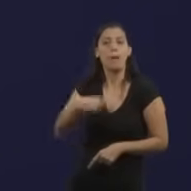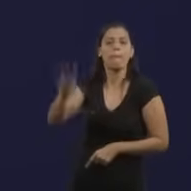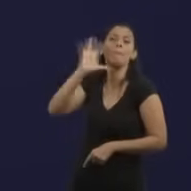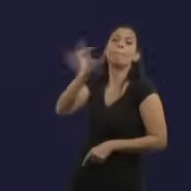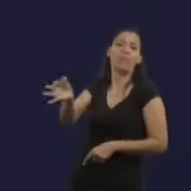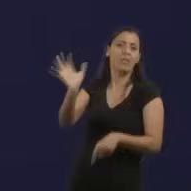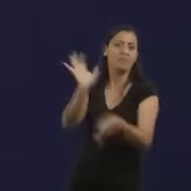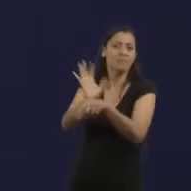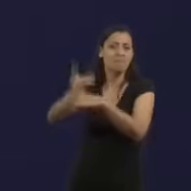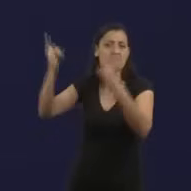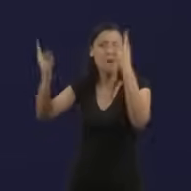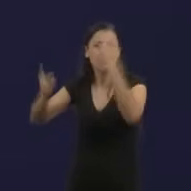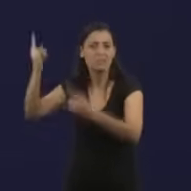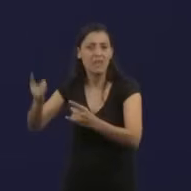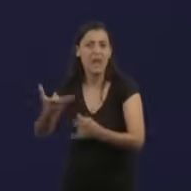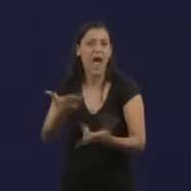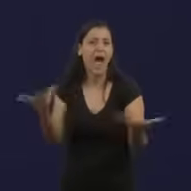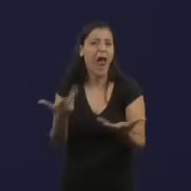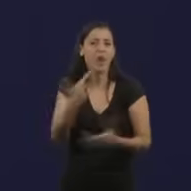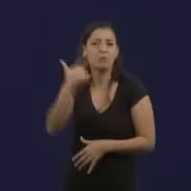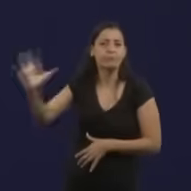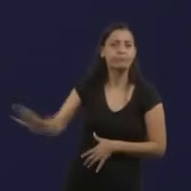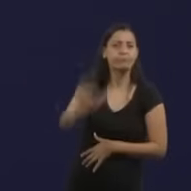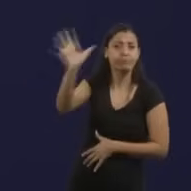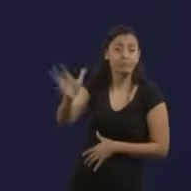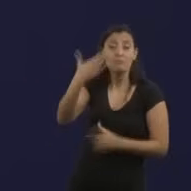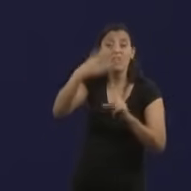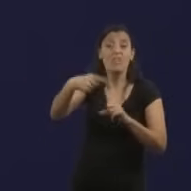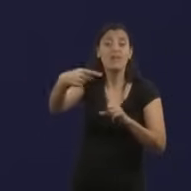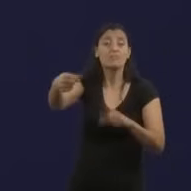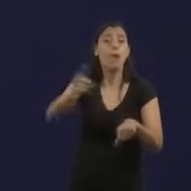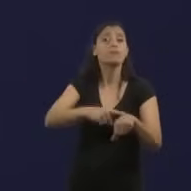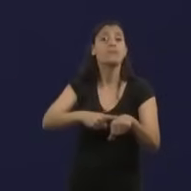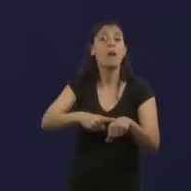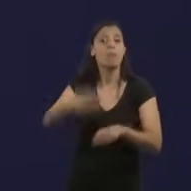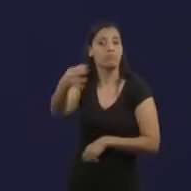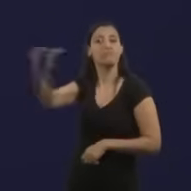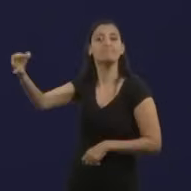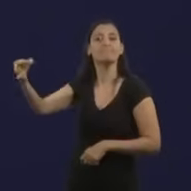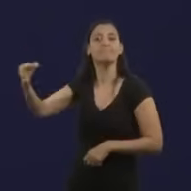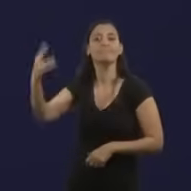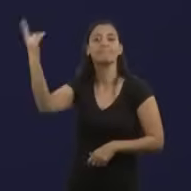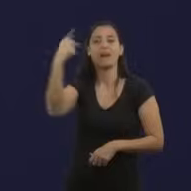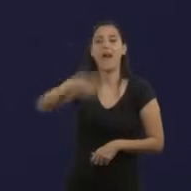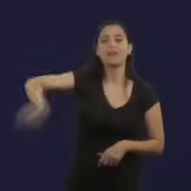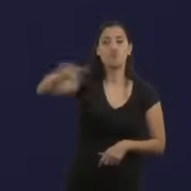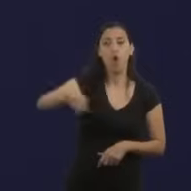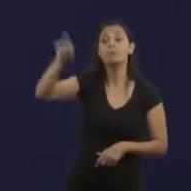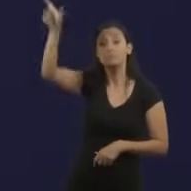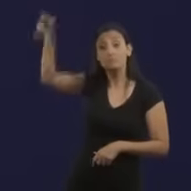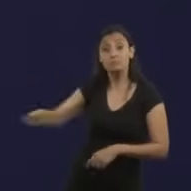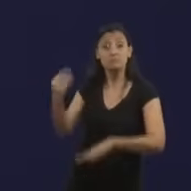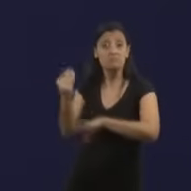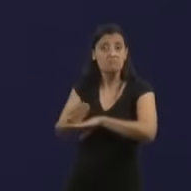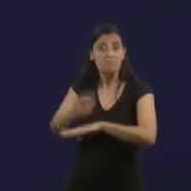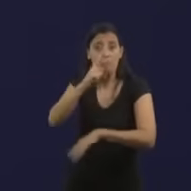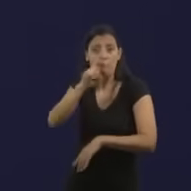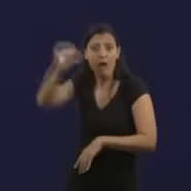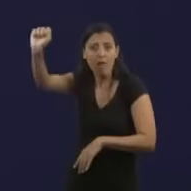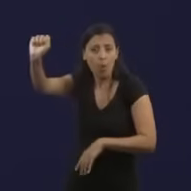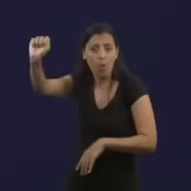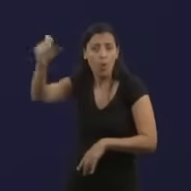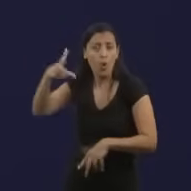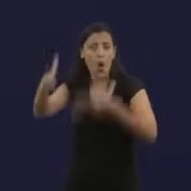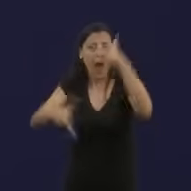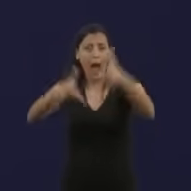que eh algo raro pasaba Y después el tiempo confirmó que efectivamente lo que decía El dictador maduro no tenía ningún sustento